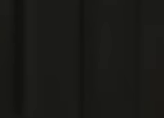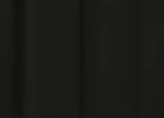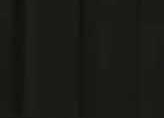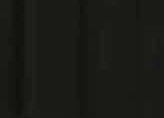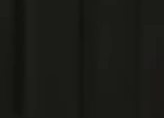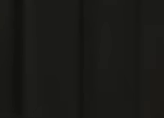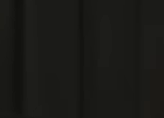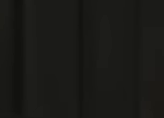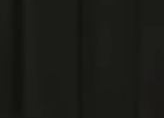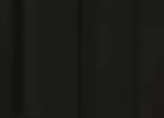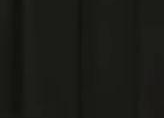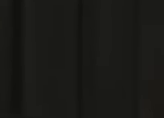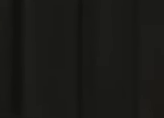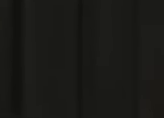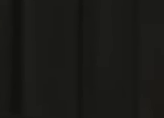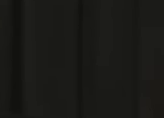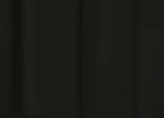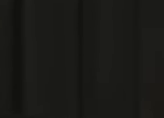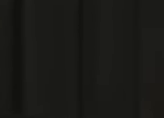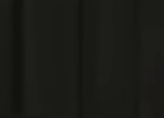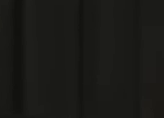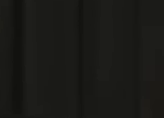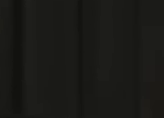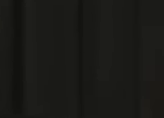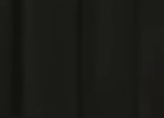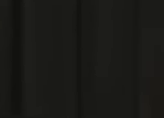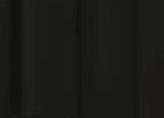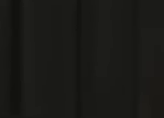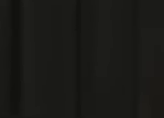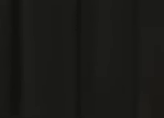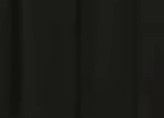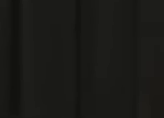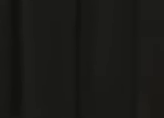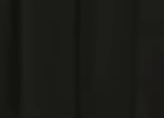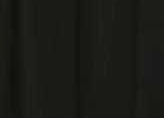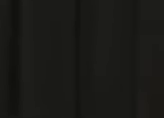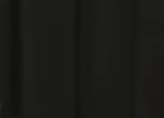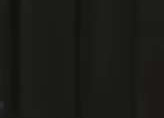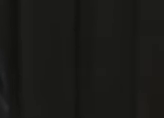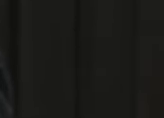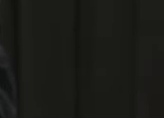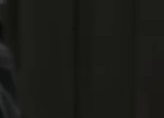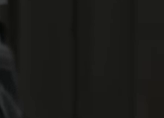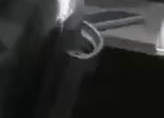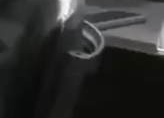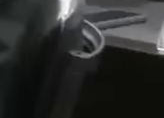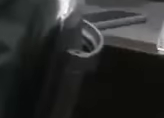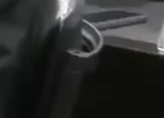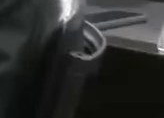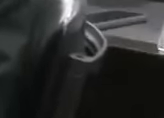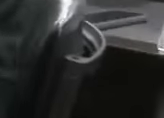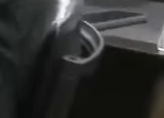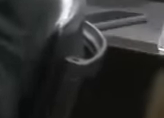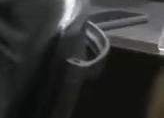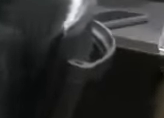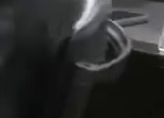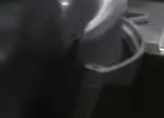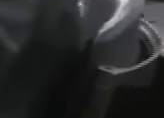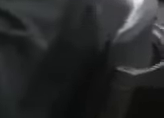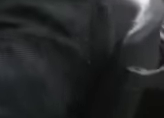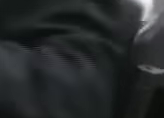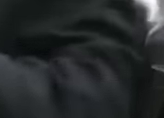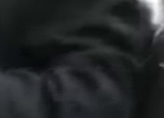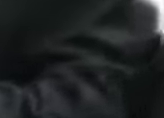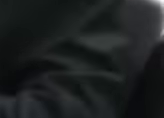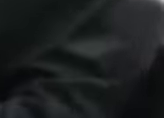Venezuela un país petrolero por naturaleza, en ejercicio de esa soberanía decide asociarse con una empresa transnacional petrolera en